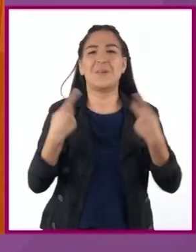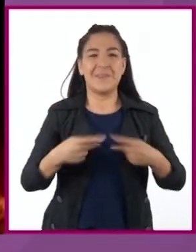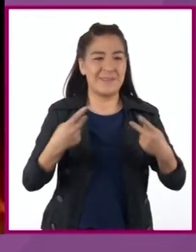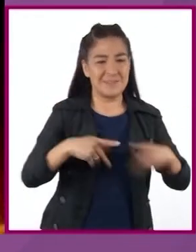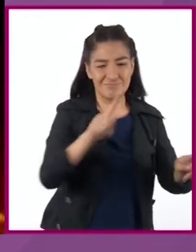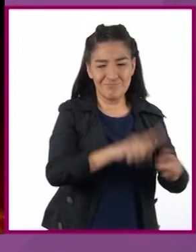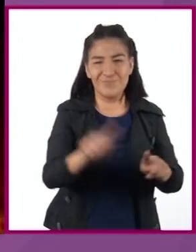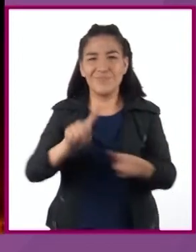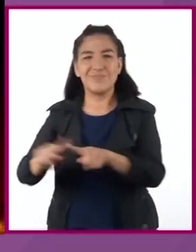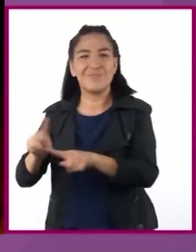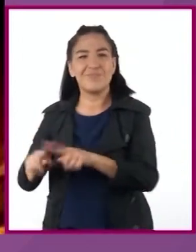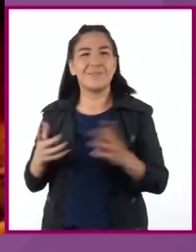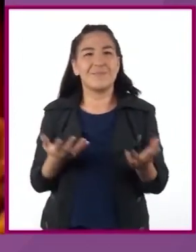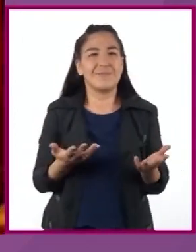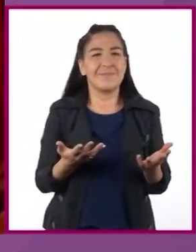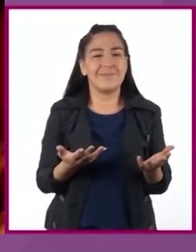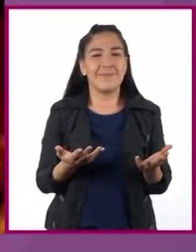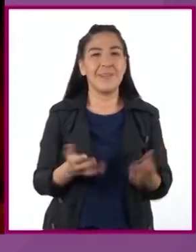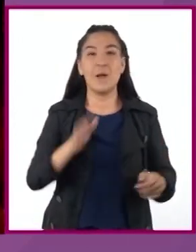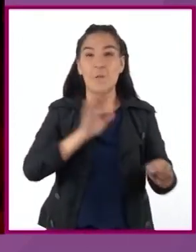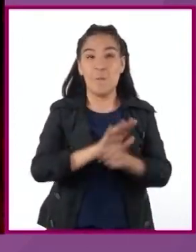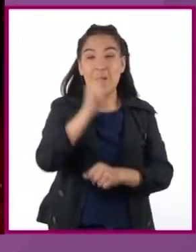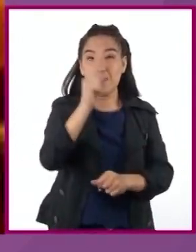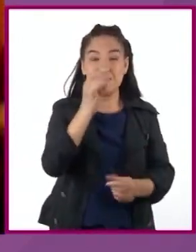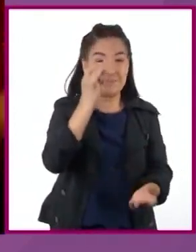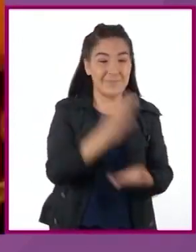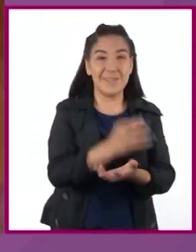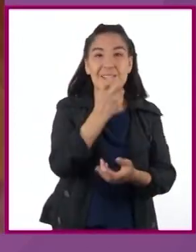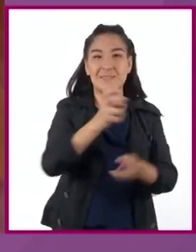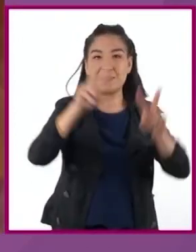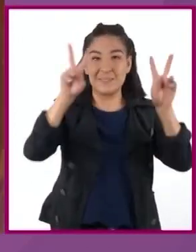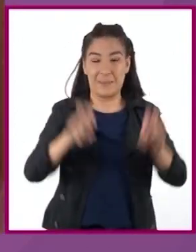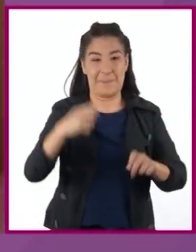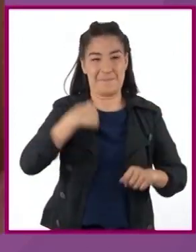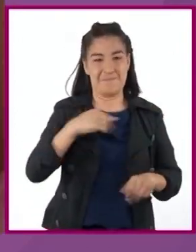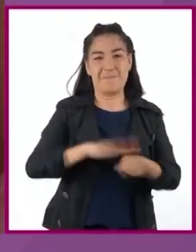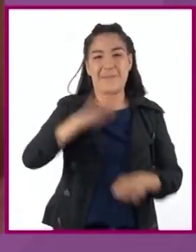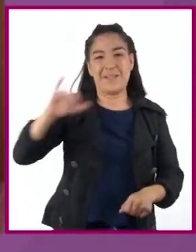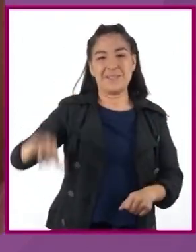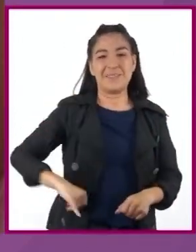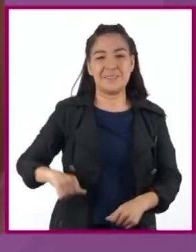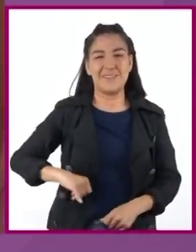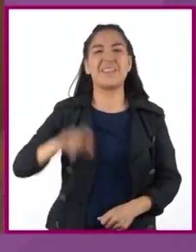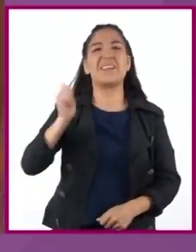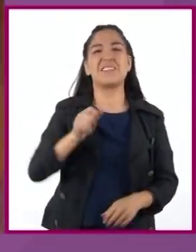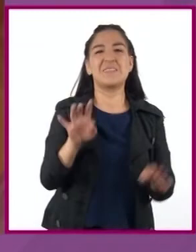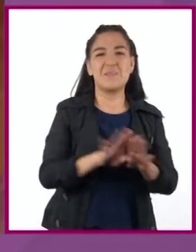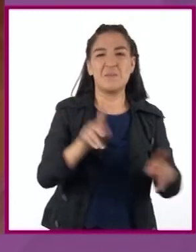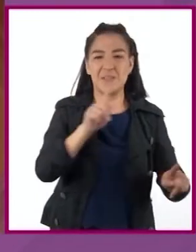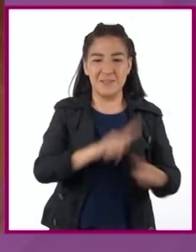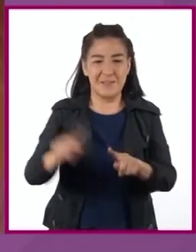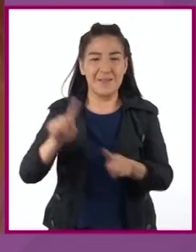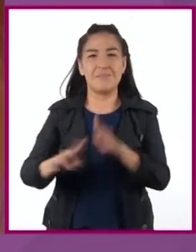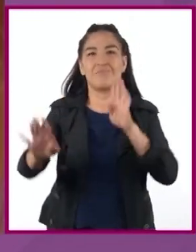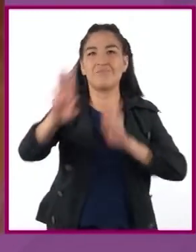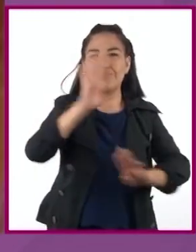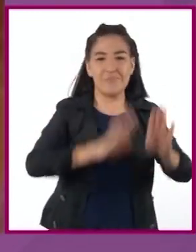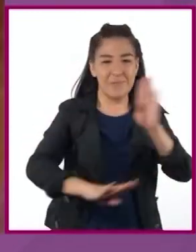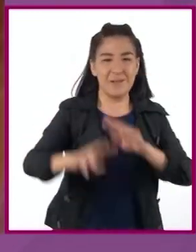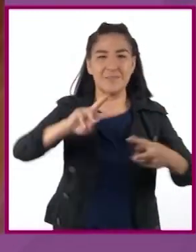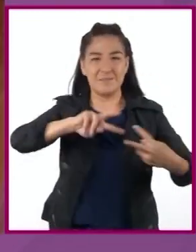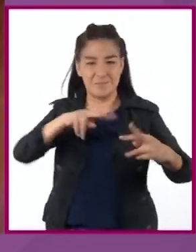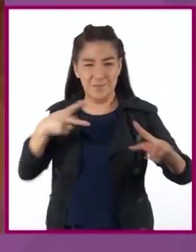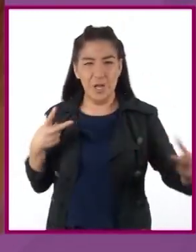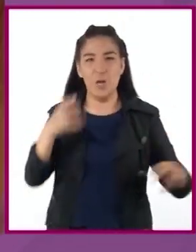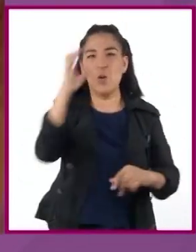distinta? Uno de los temas que me ha interesado es este de la diversidad biológica, étnica